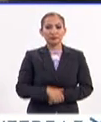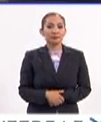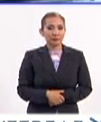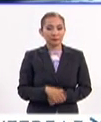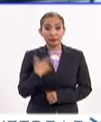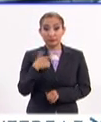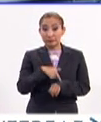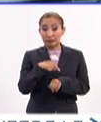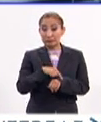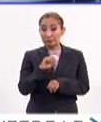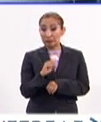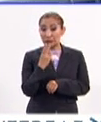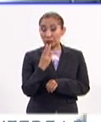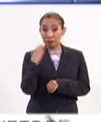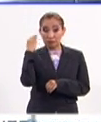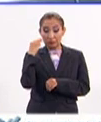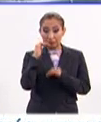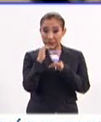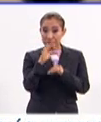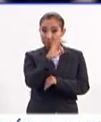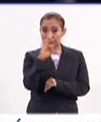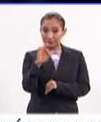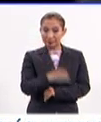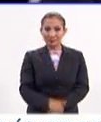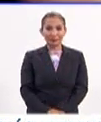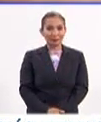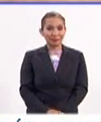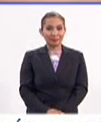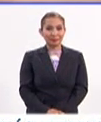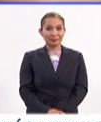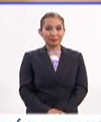www.televisioneducativa.gov.mx/capacitación. Tienes hasta el 22 de marzo.